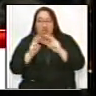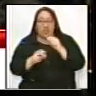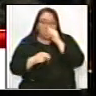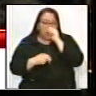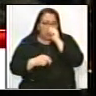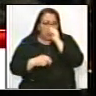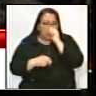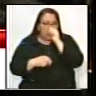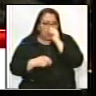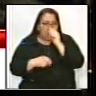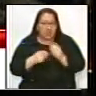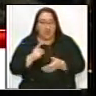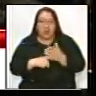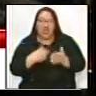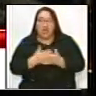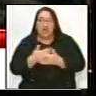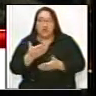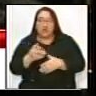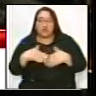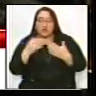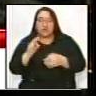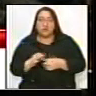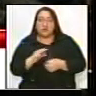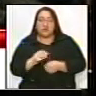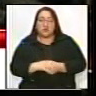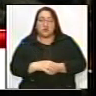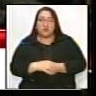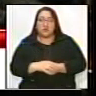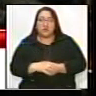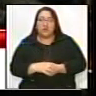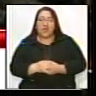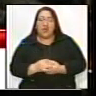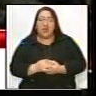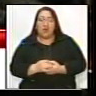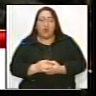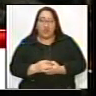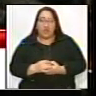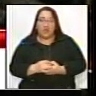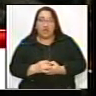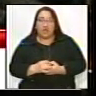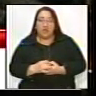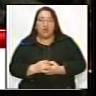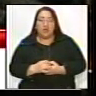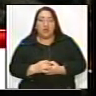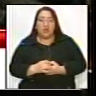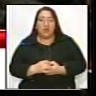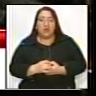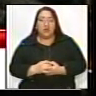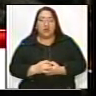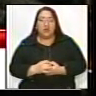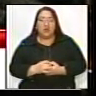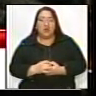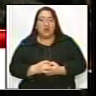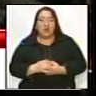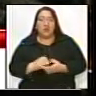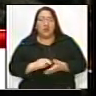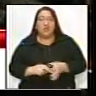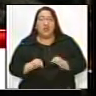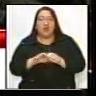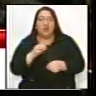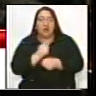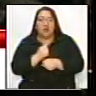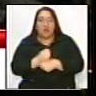análisis qué propuesta se podría o no se podría hacer, pero lo vamos a empezar a analizar. Y los felicito, tienen que seguir